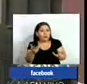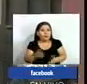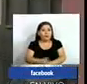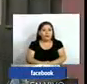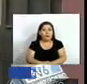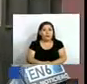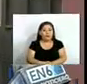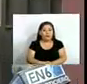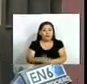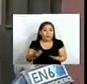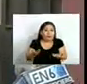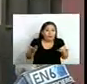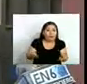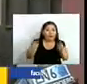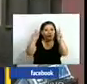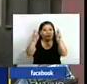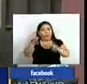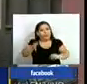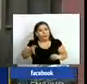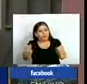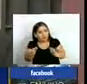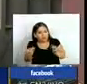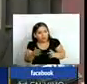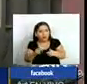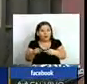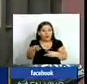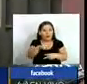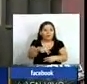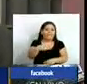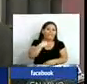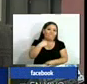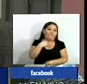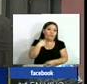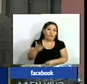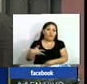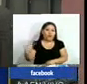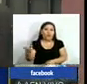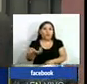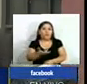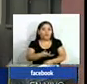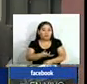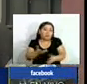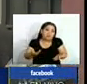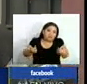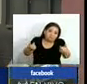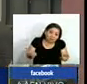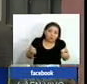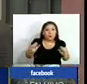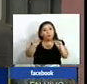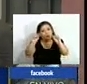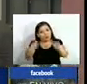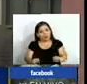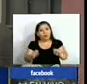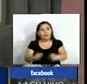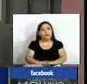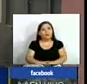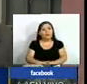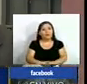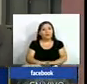La salida del transporte colectivo profundiza más la crisis de nosotros, ¿verdad? Y bueno, y nos permite también